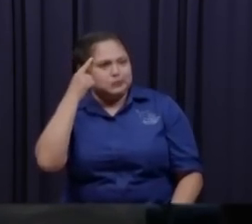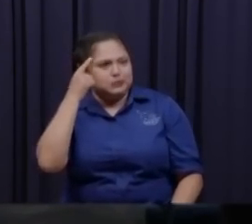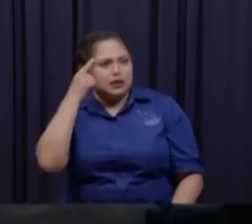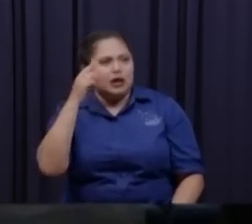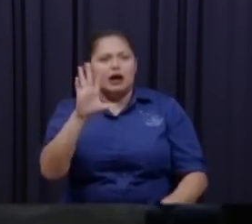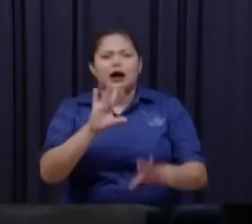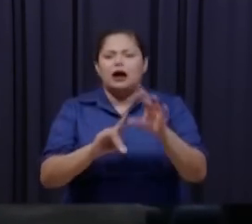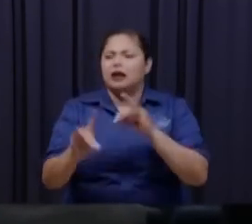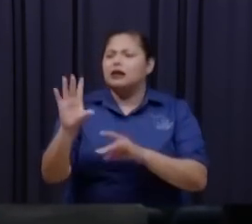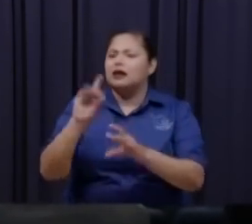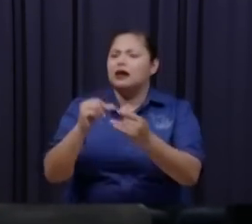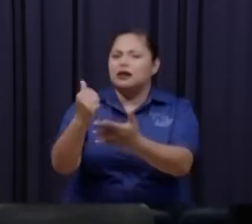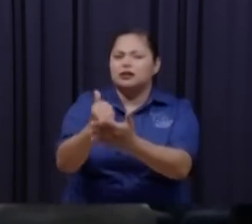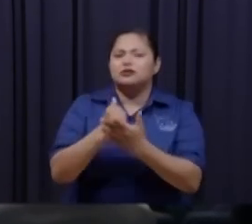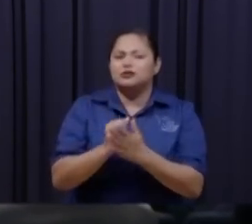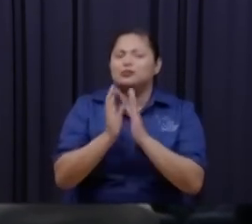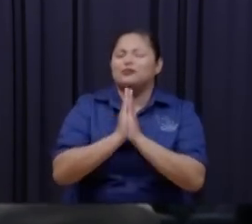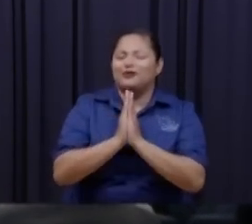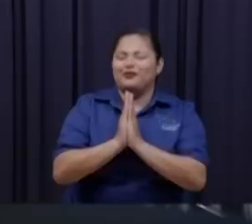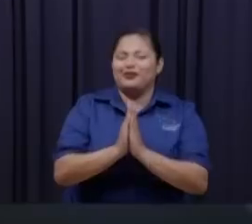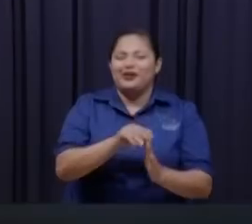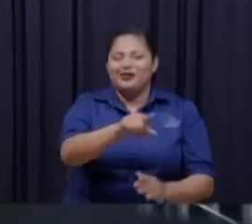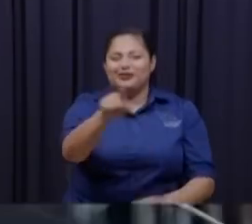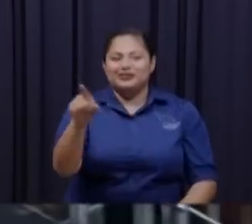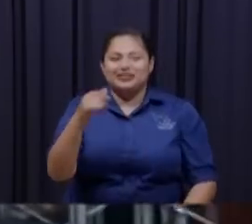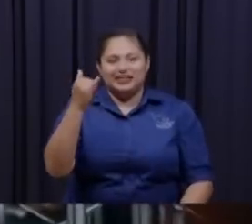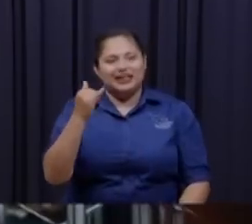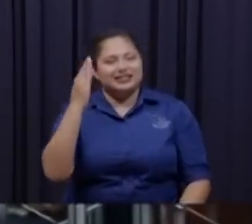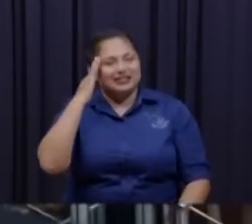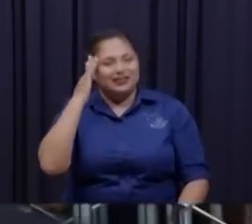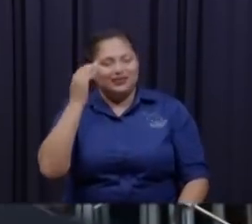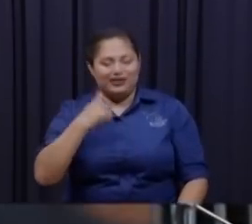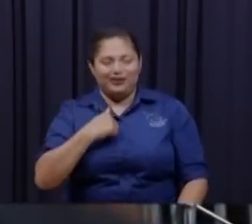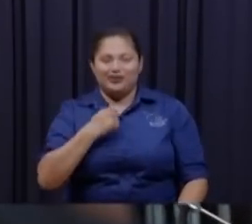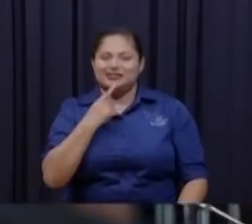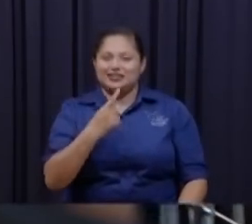¿Alguien me puede ayudar? Porque ya saben lo que voy a decir, ¿o no saben?